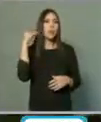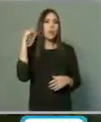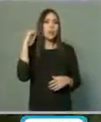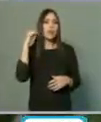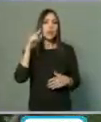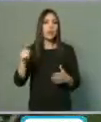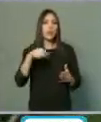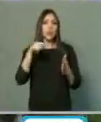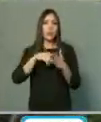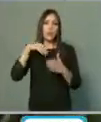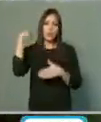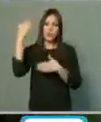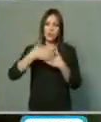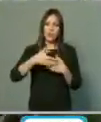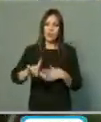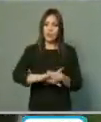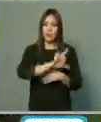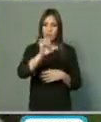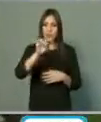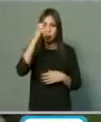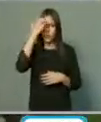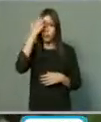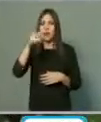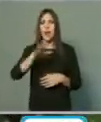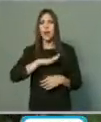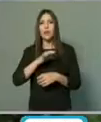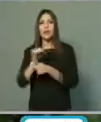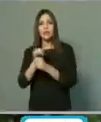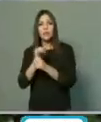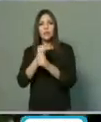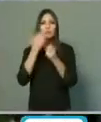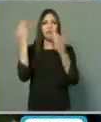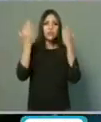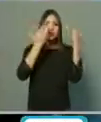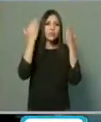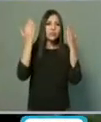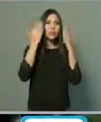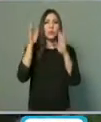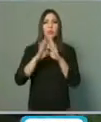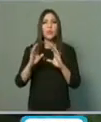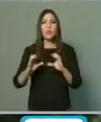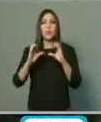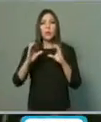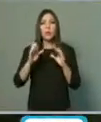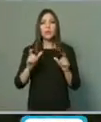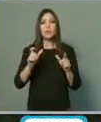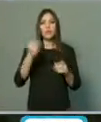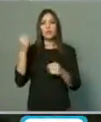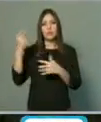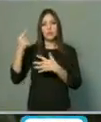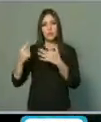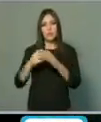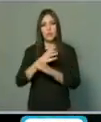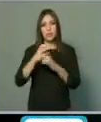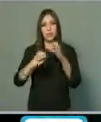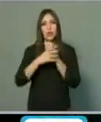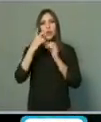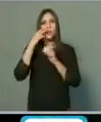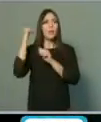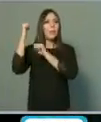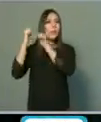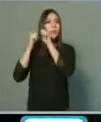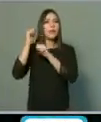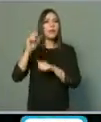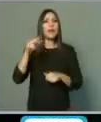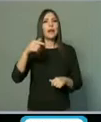que conoceremos pronto, ya que haya los debidos estudios, la preservación, seguridad, todas estas cosas. El arqueólogo Sergio